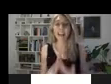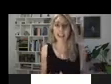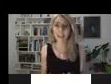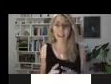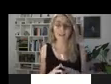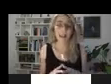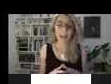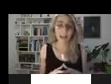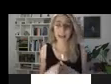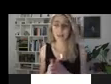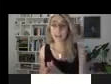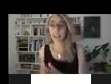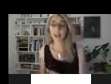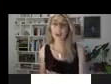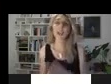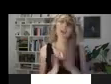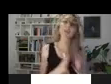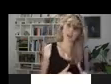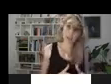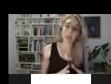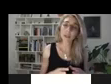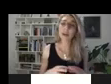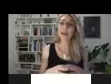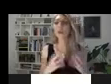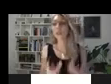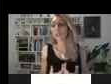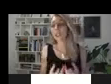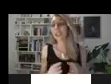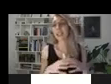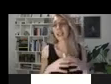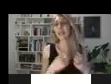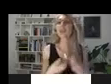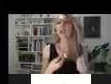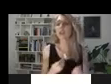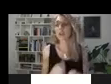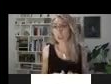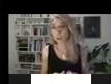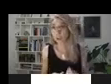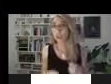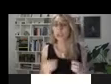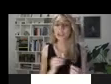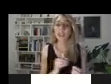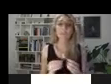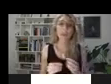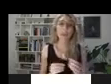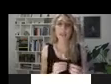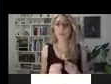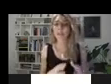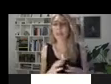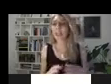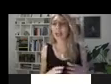más real para pensarlo que tal vez el primario, donde el espacio de negociación